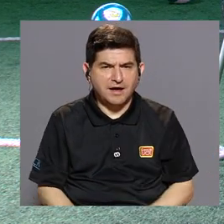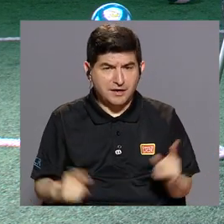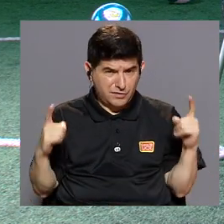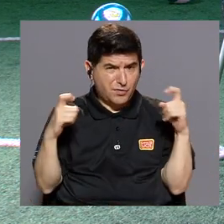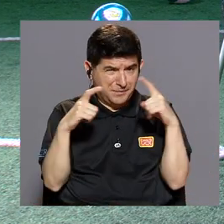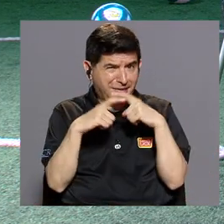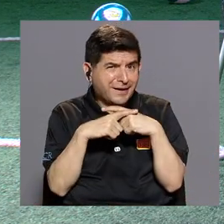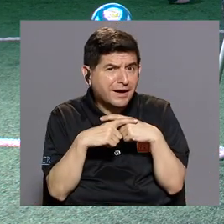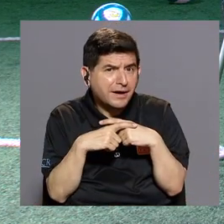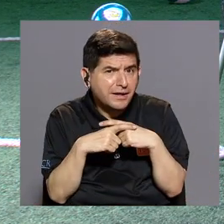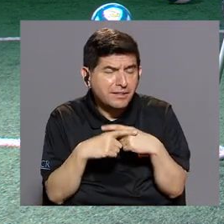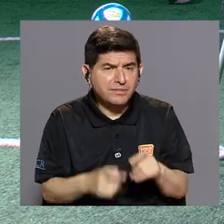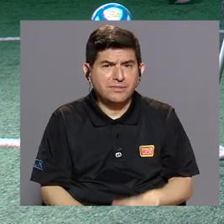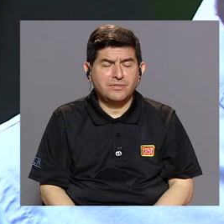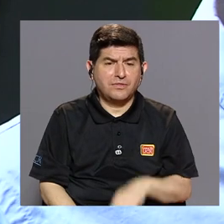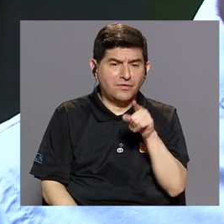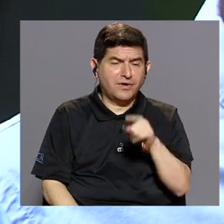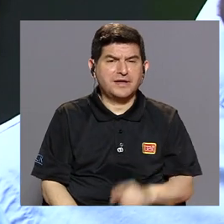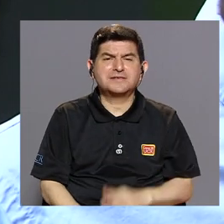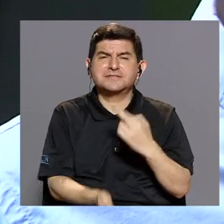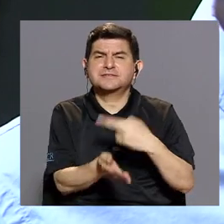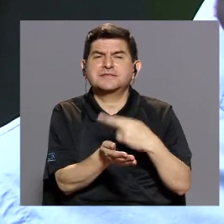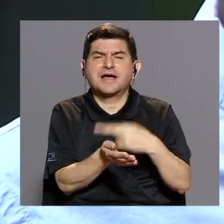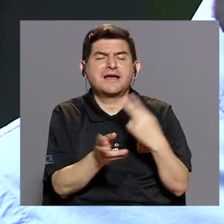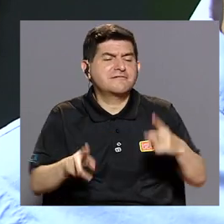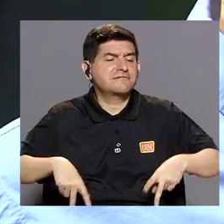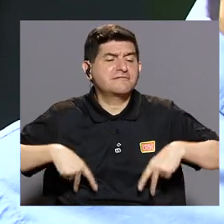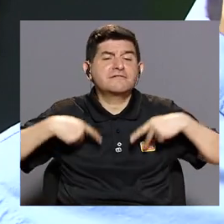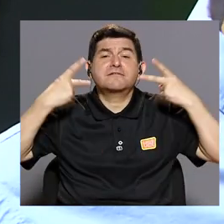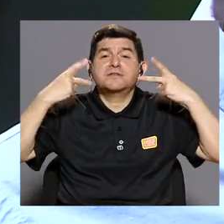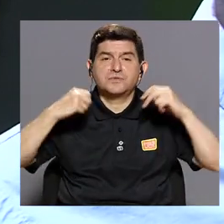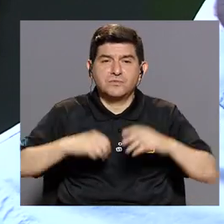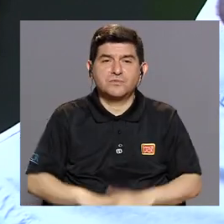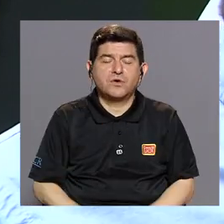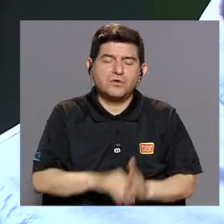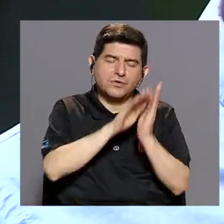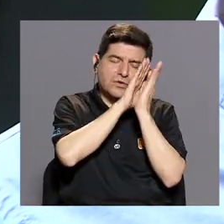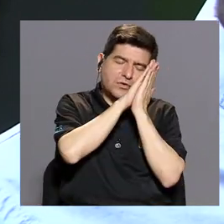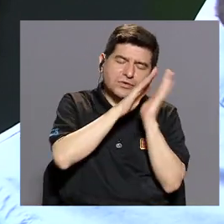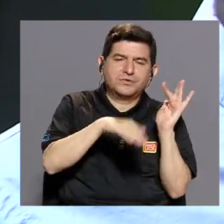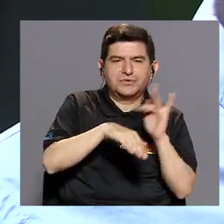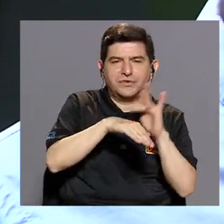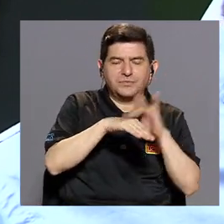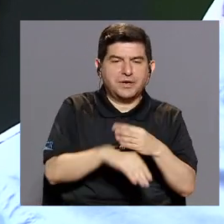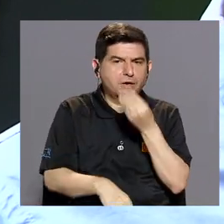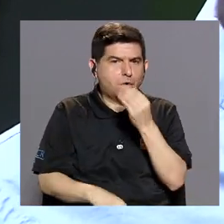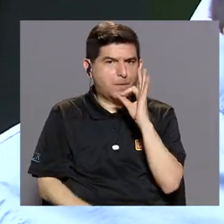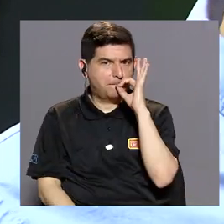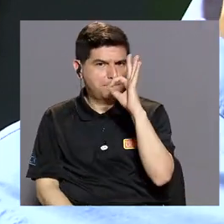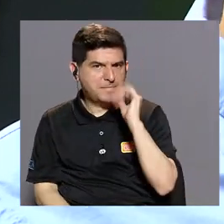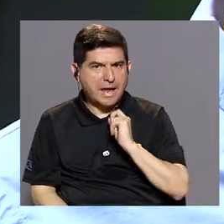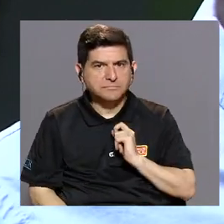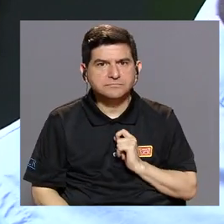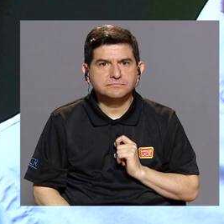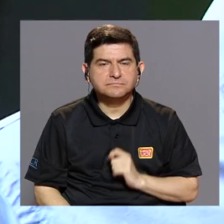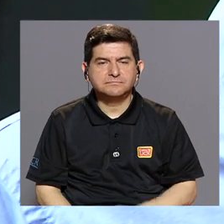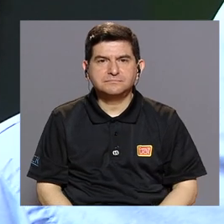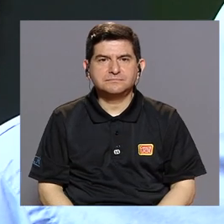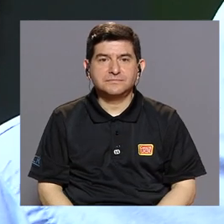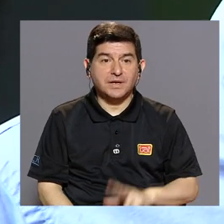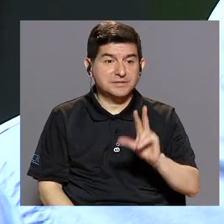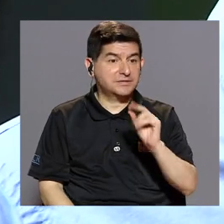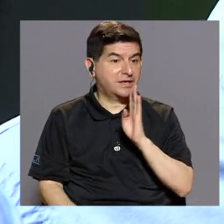tan complejo ha sido tener ese ritmo de vida de acostarse temprano, comer bien? O sea, es